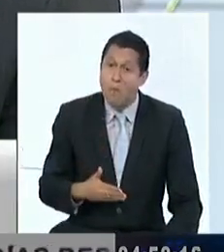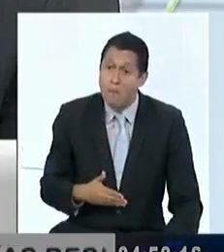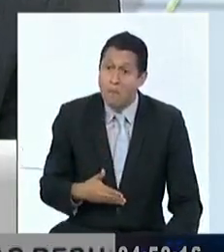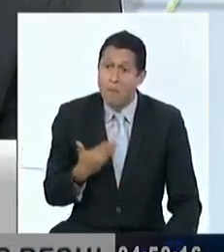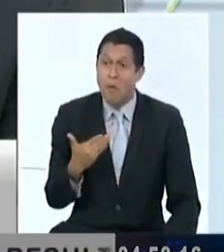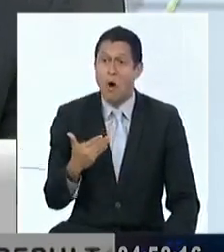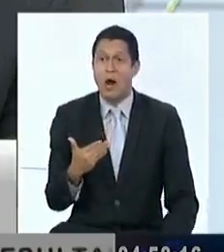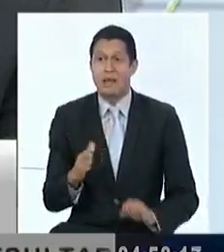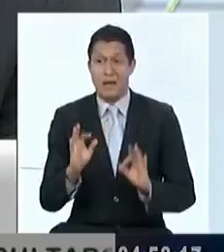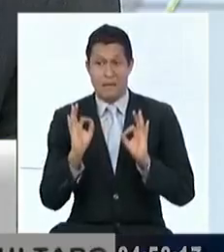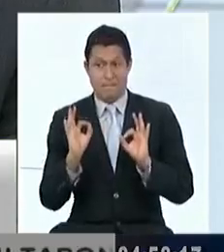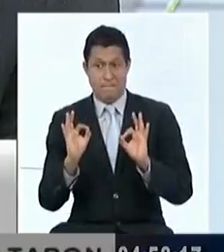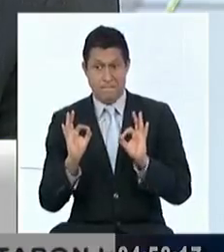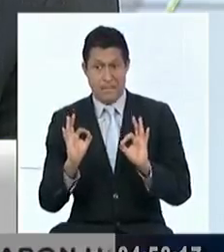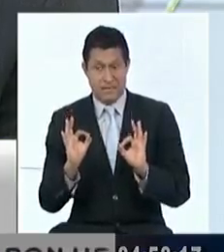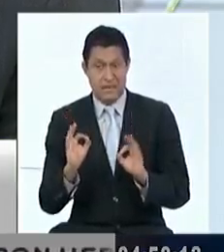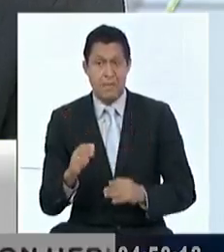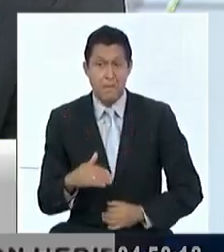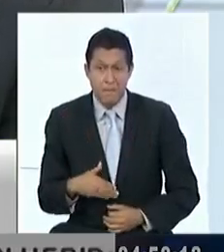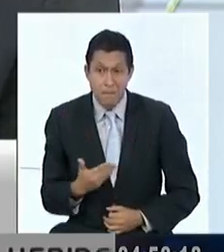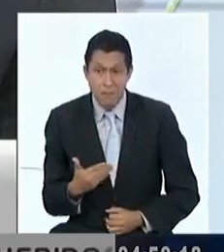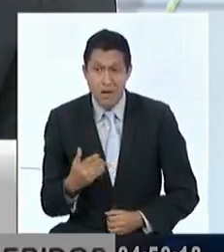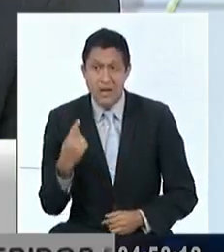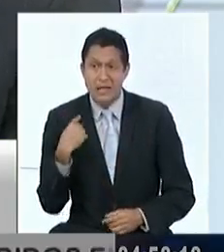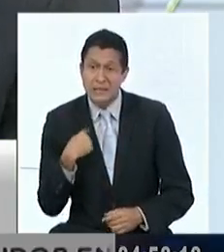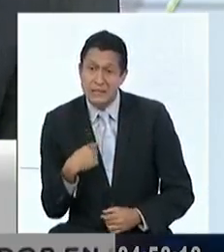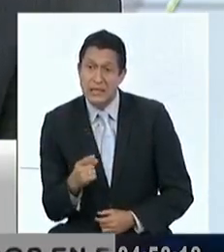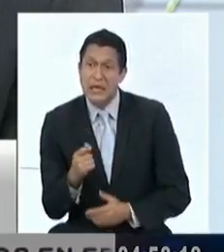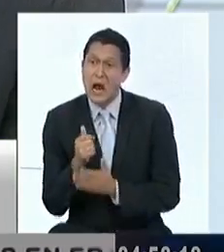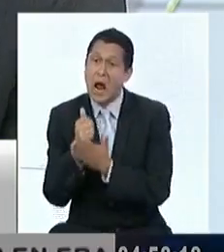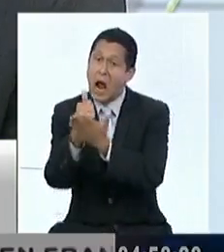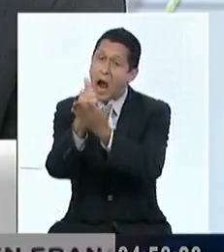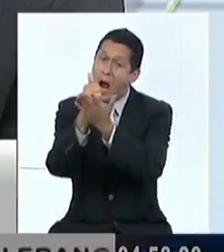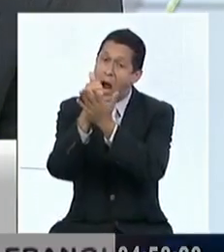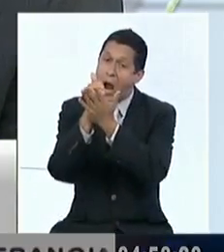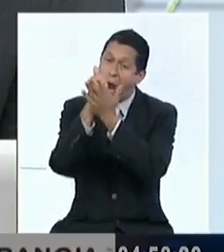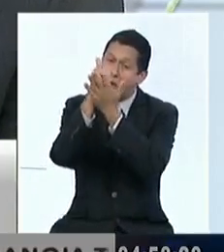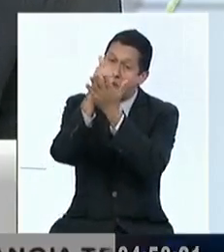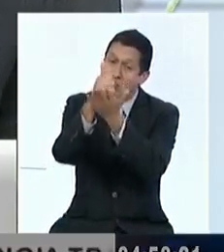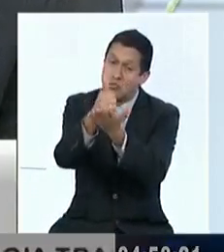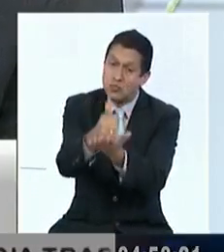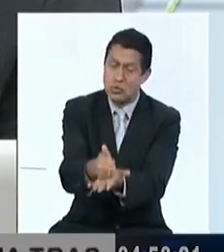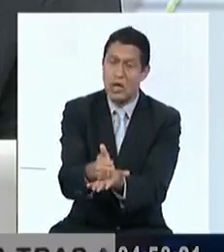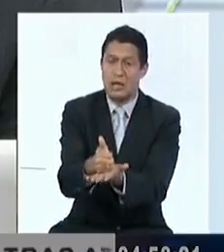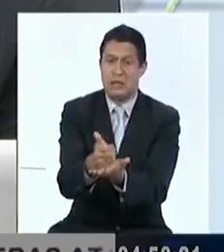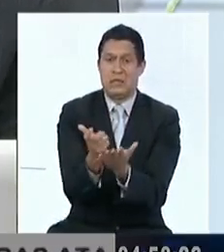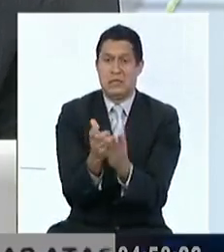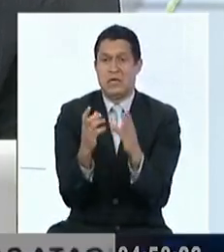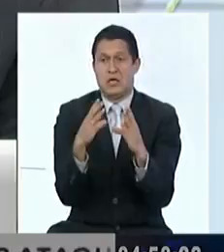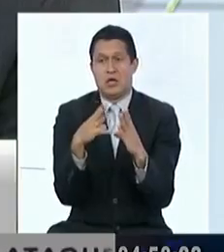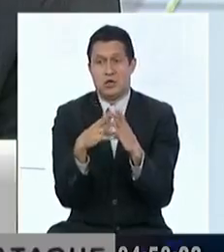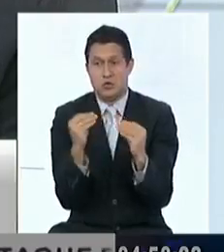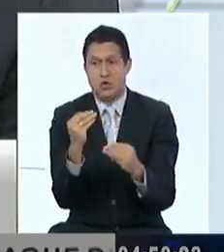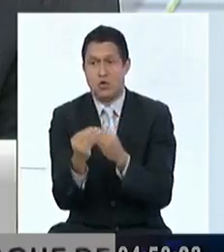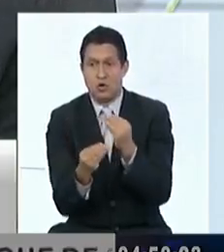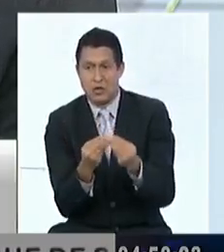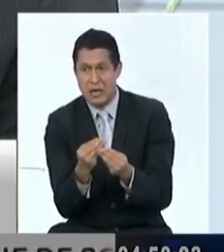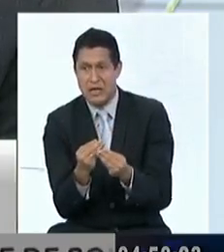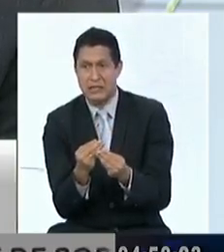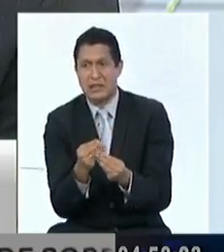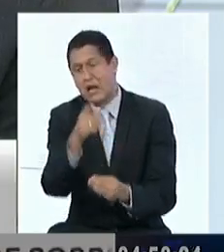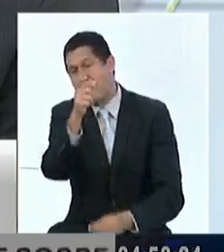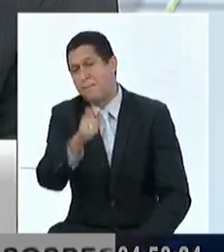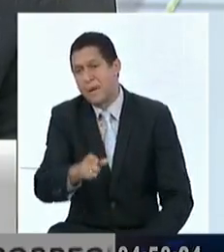precisamente con las competencias de generar y de ayudar precisamente a llevar todo lo que vendría siendo el trato del